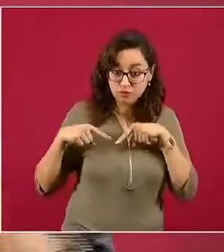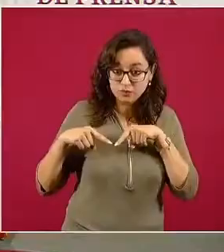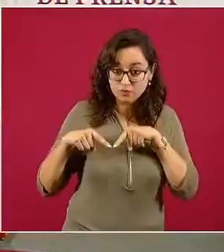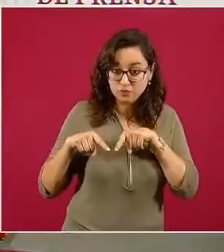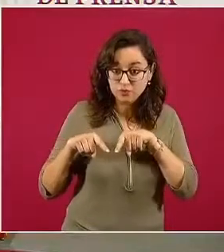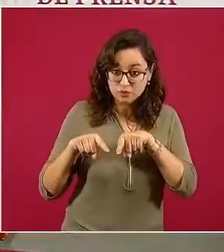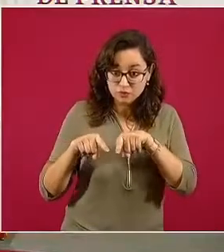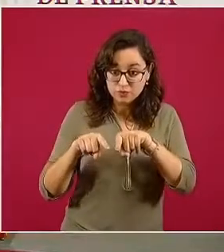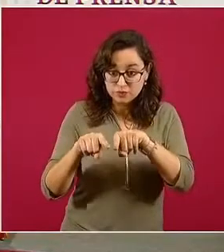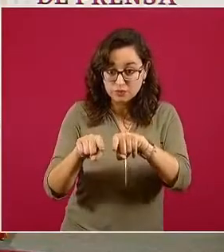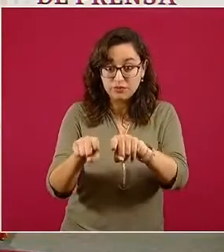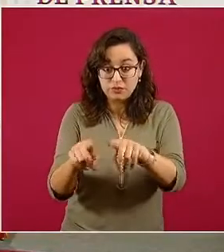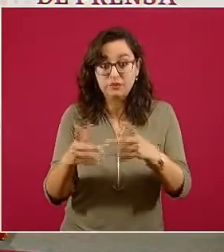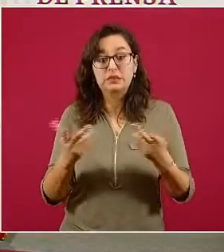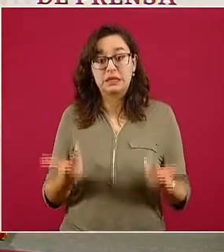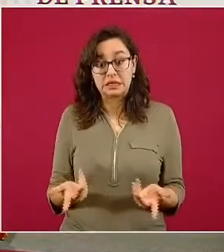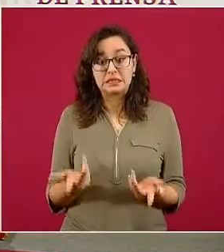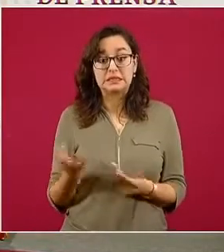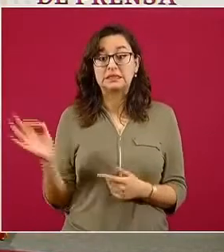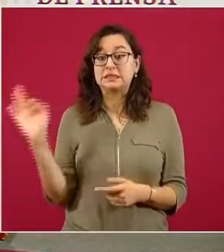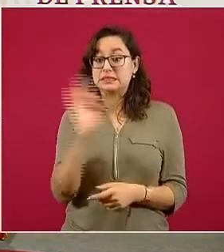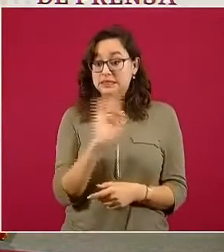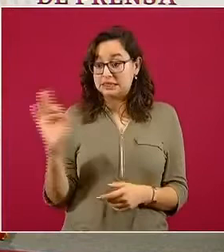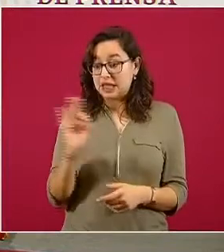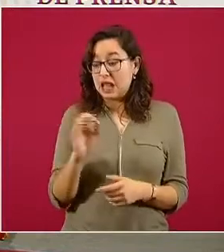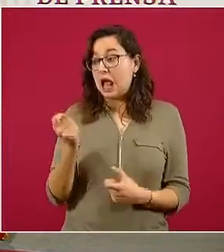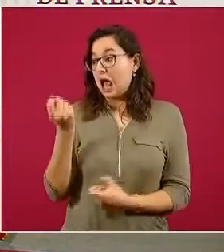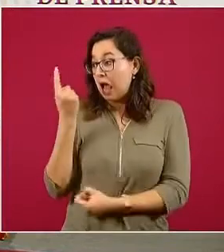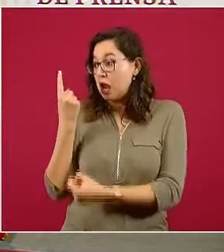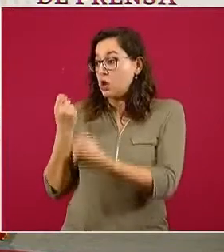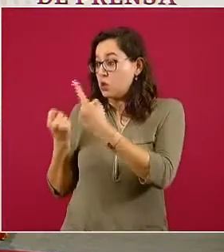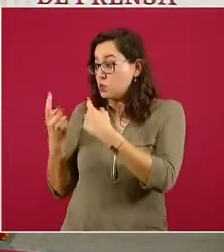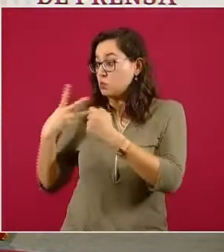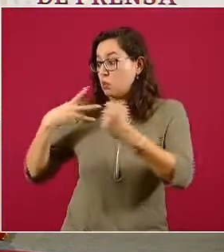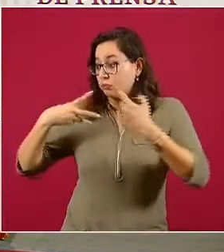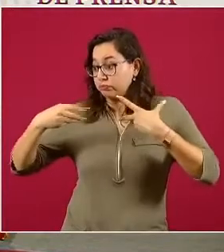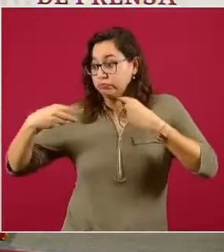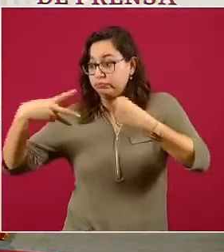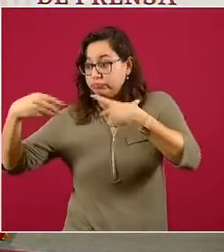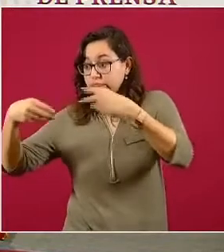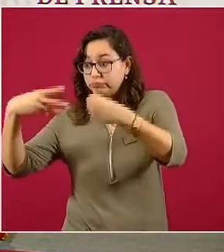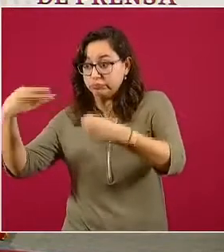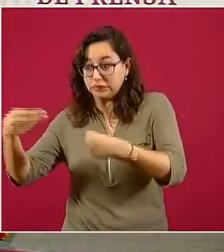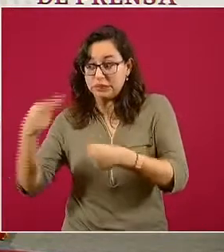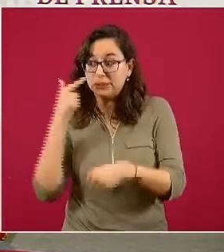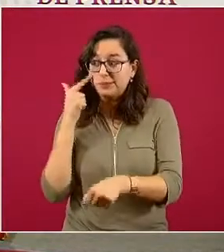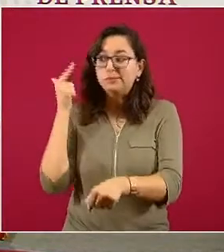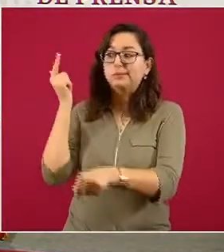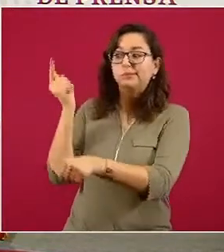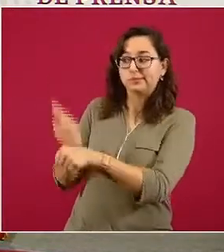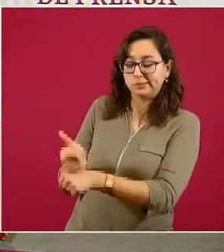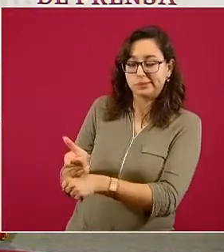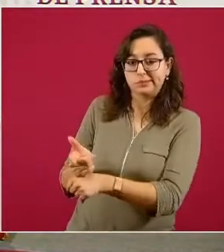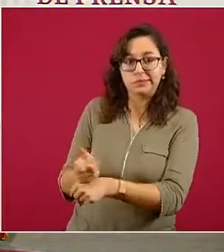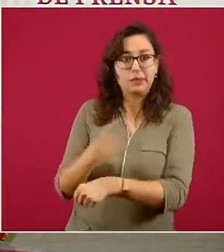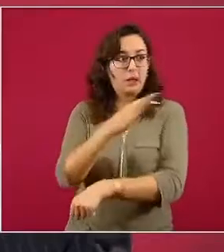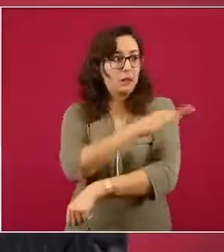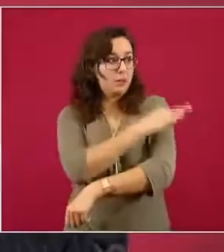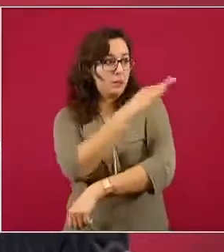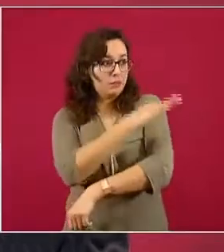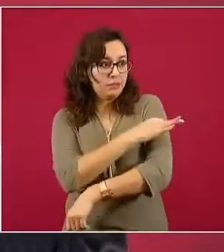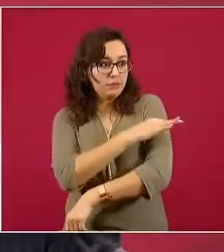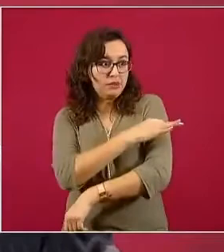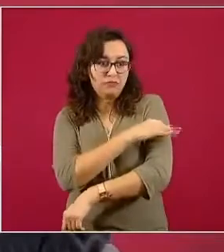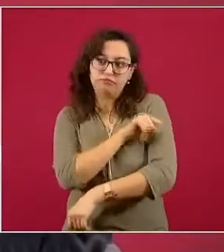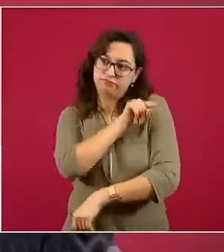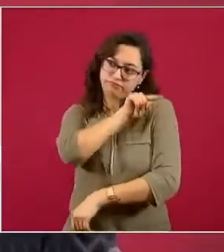tener seguramente algunos brotes locales, algunos posibles rebrotes, y entonces puede ser que el desplazamiento